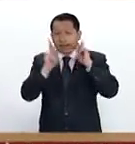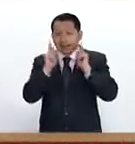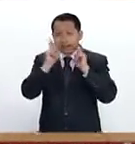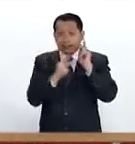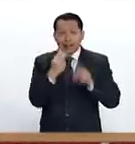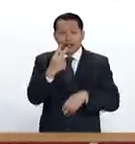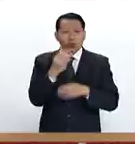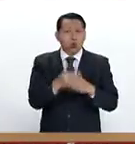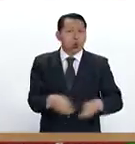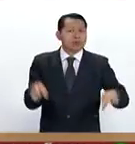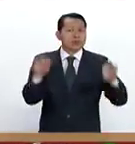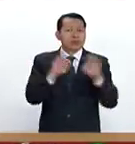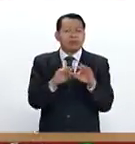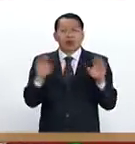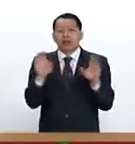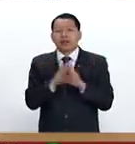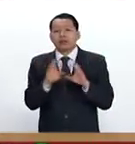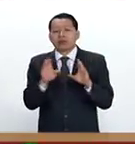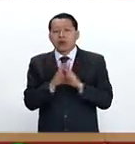dos importantes